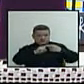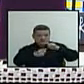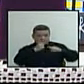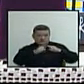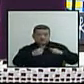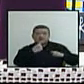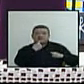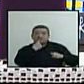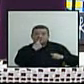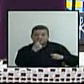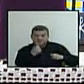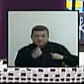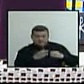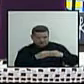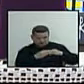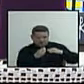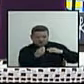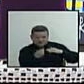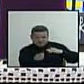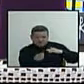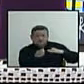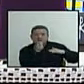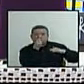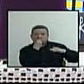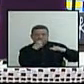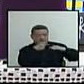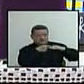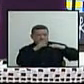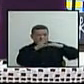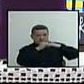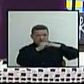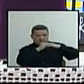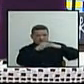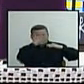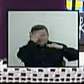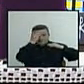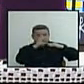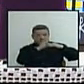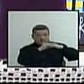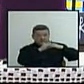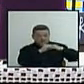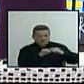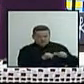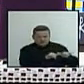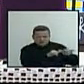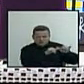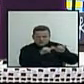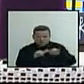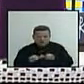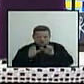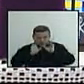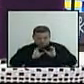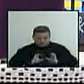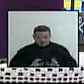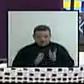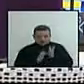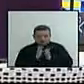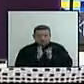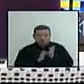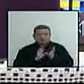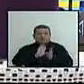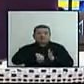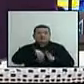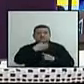diciendo: tomad y comed todos de él, porque esto es mi cuerpo que